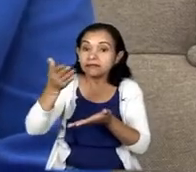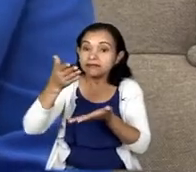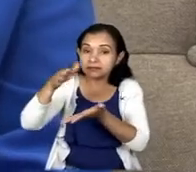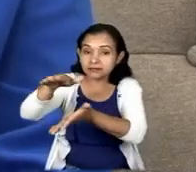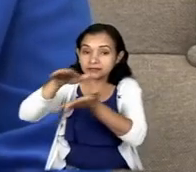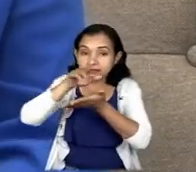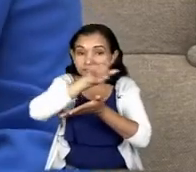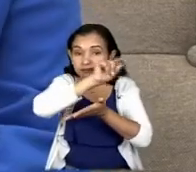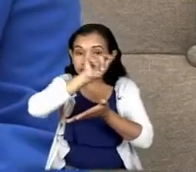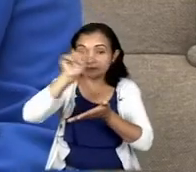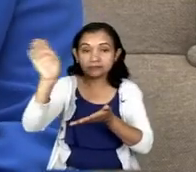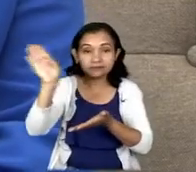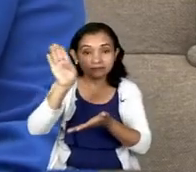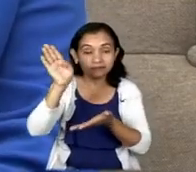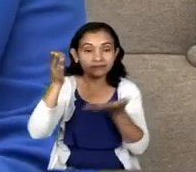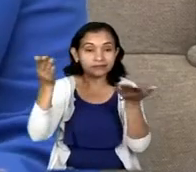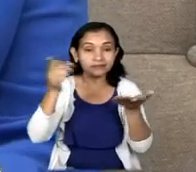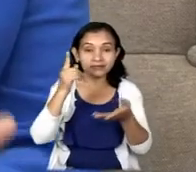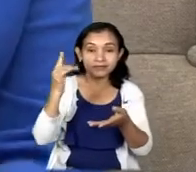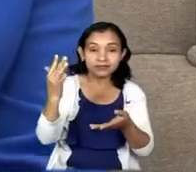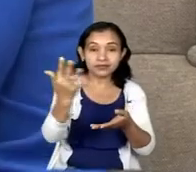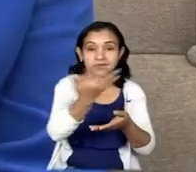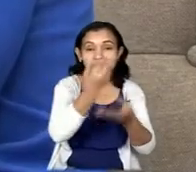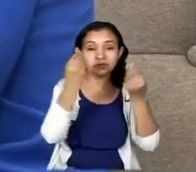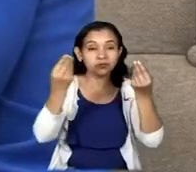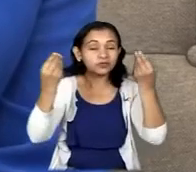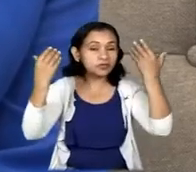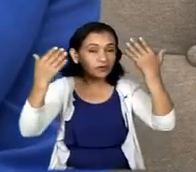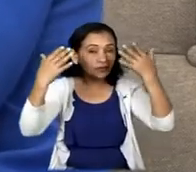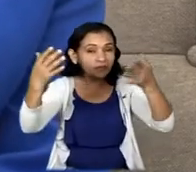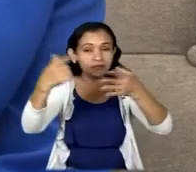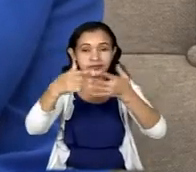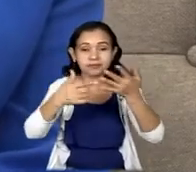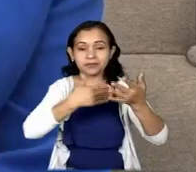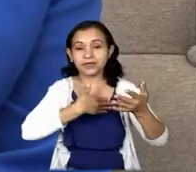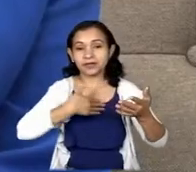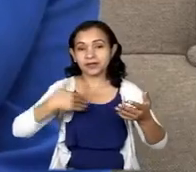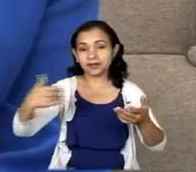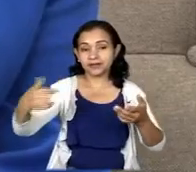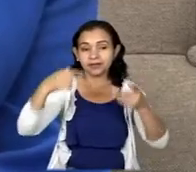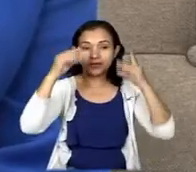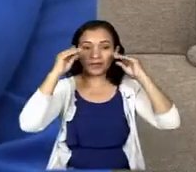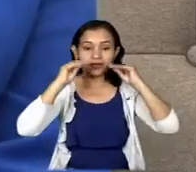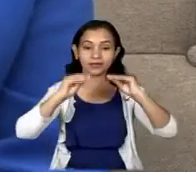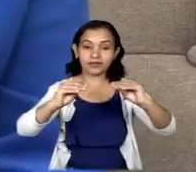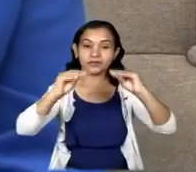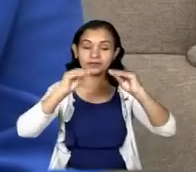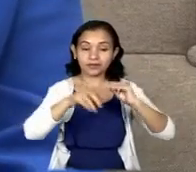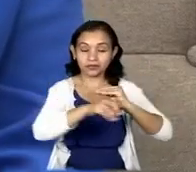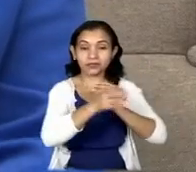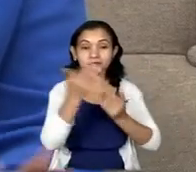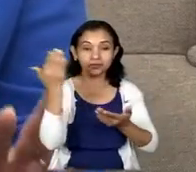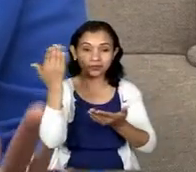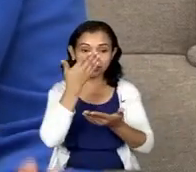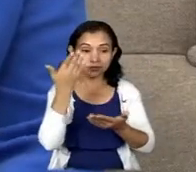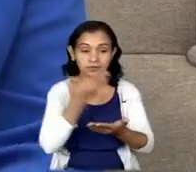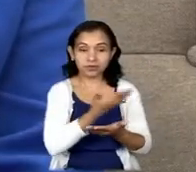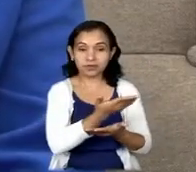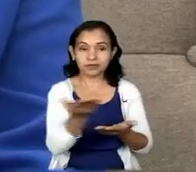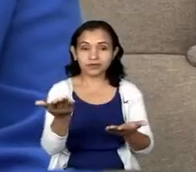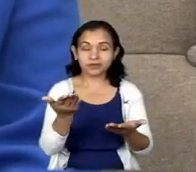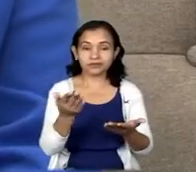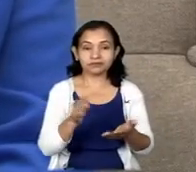y luchabas por todo un sinfín de cosas para mejorar la educación. Entonces como que se moría